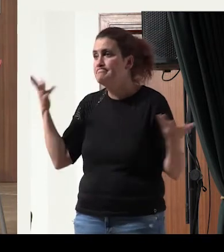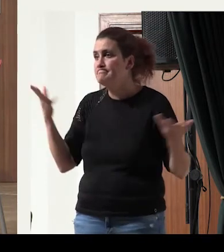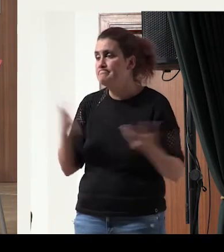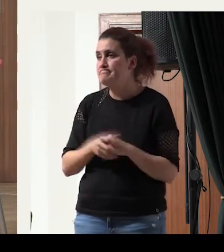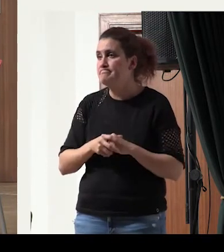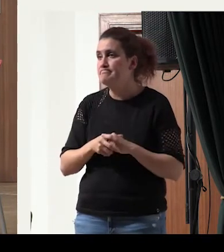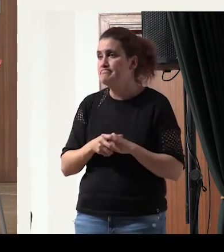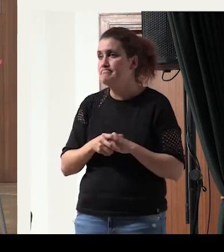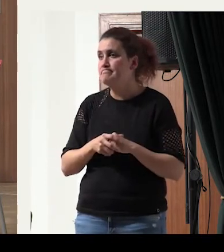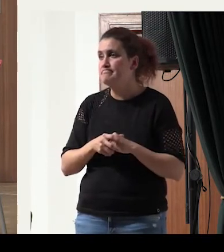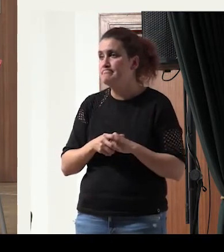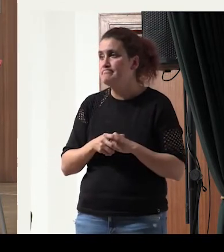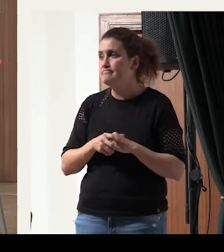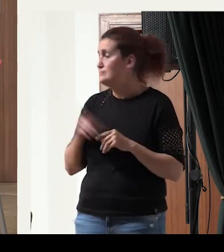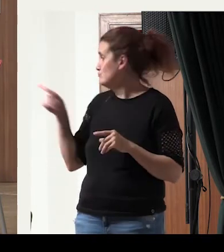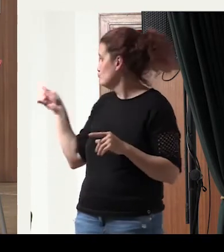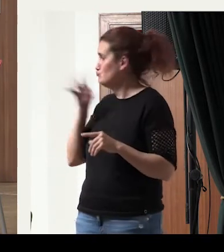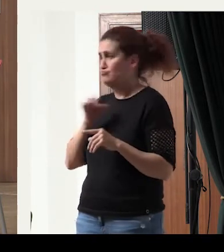Estupendo.